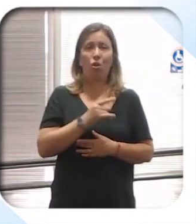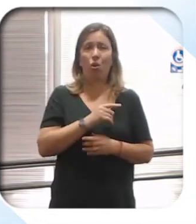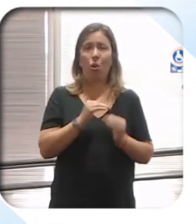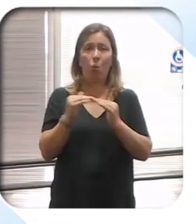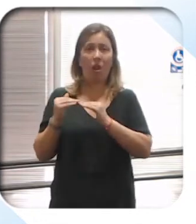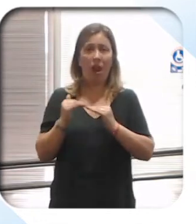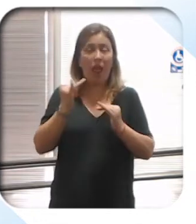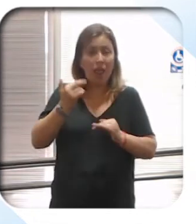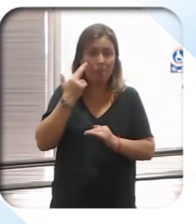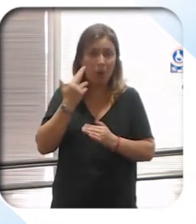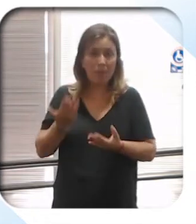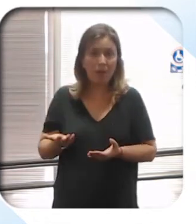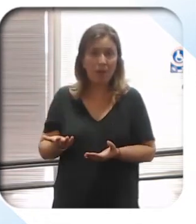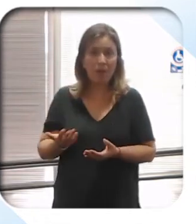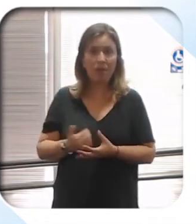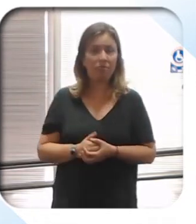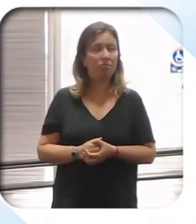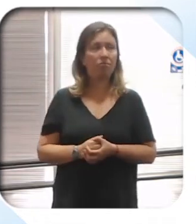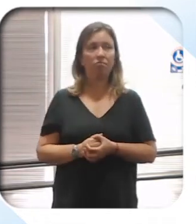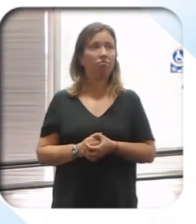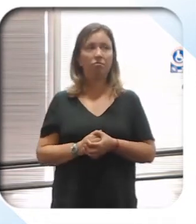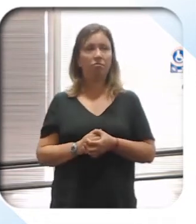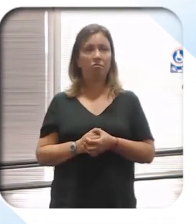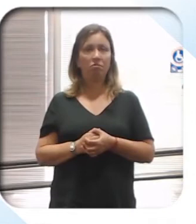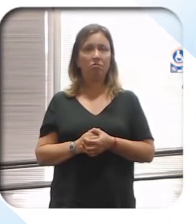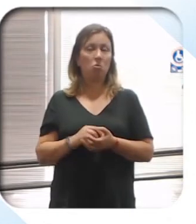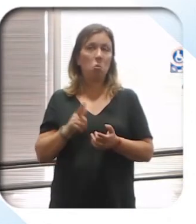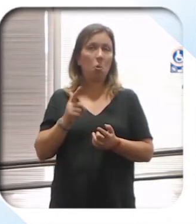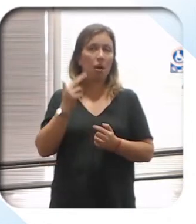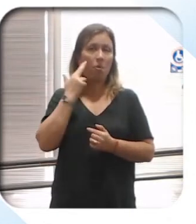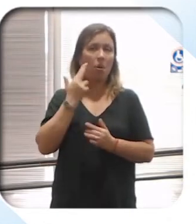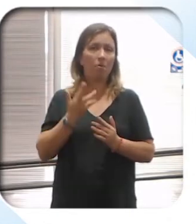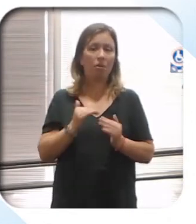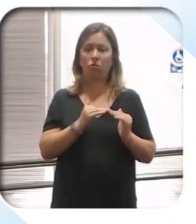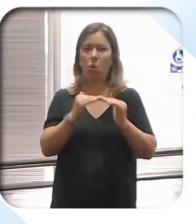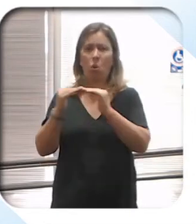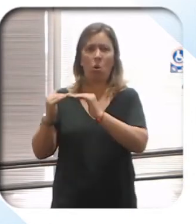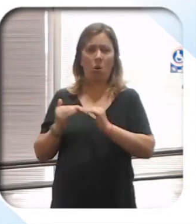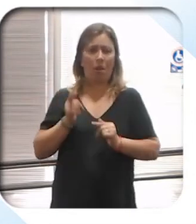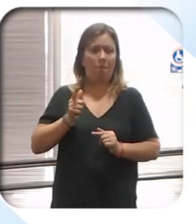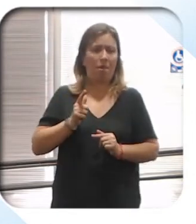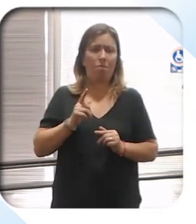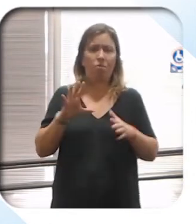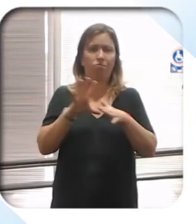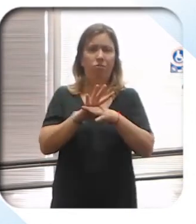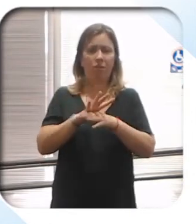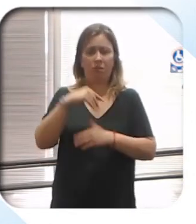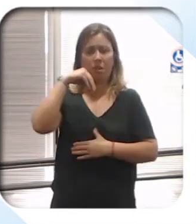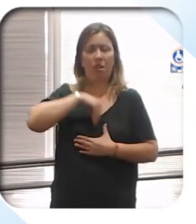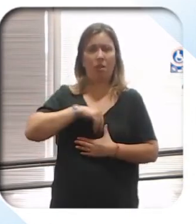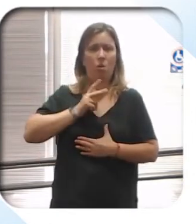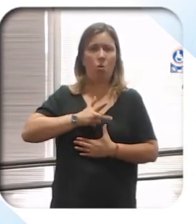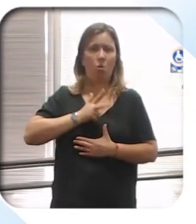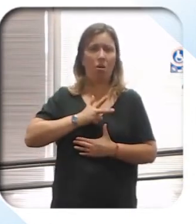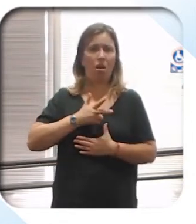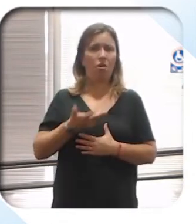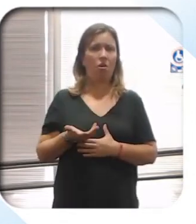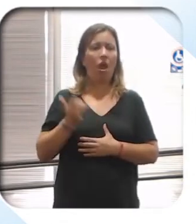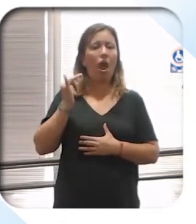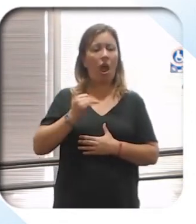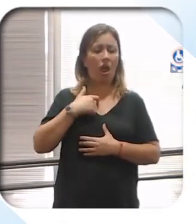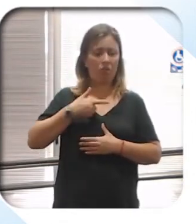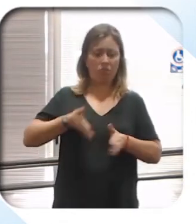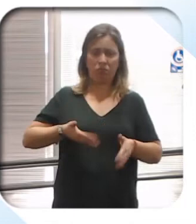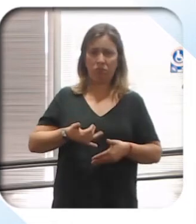¿Hay un problema? No, aparentemente no. Todos tienen los mismos componentes. Tienen el componente del